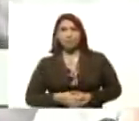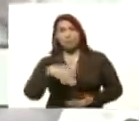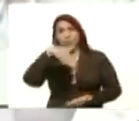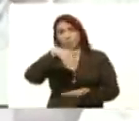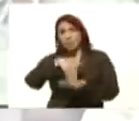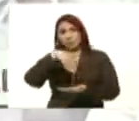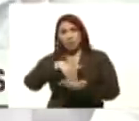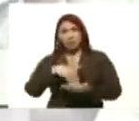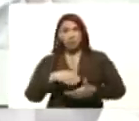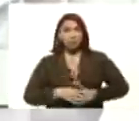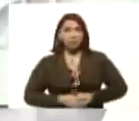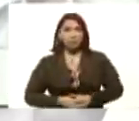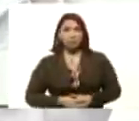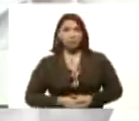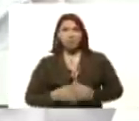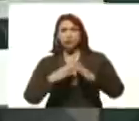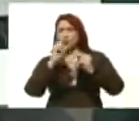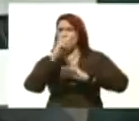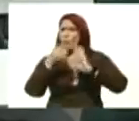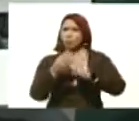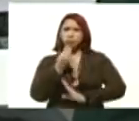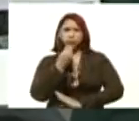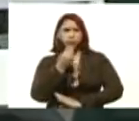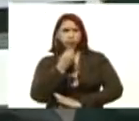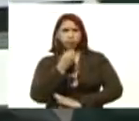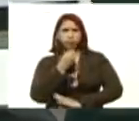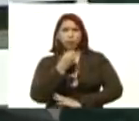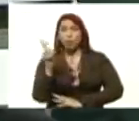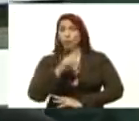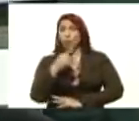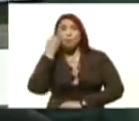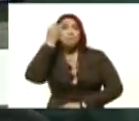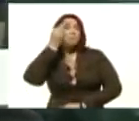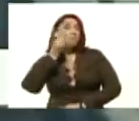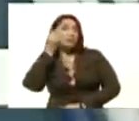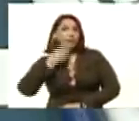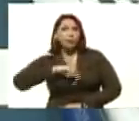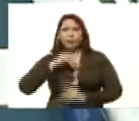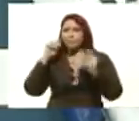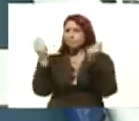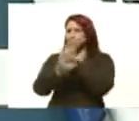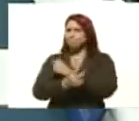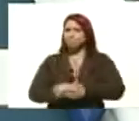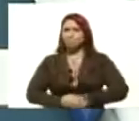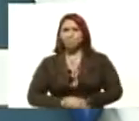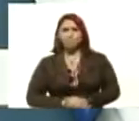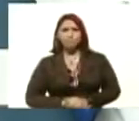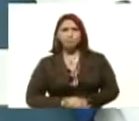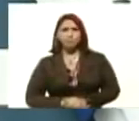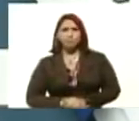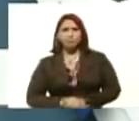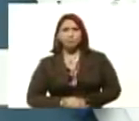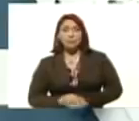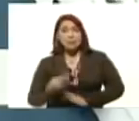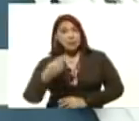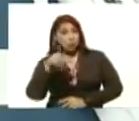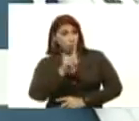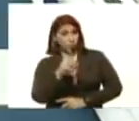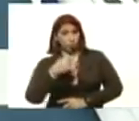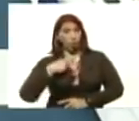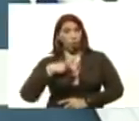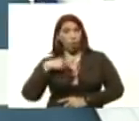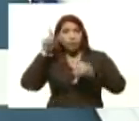Miranda. Todos los alimentos no contaban con nuestra astucia. Y no soy el